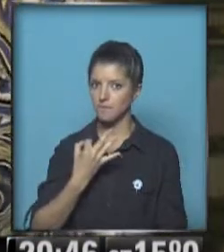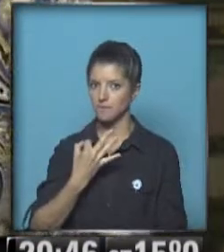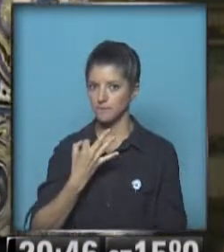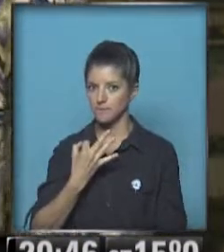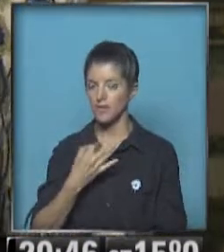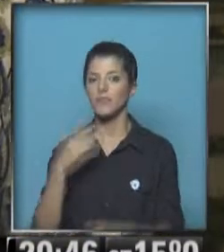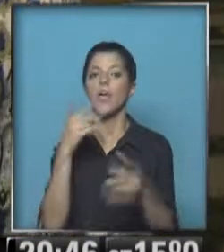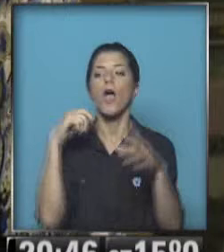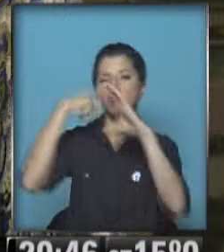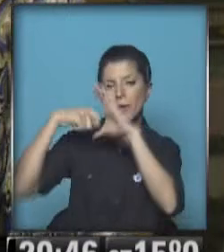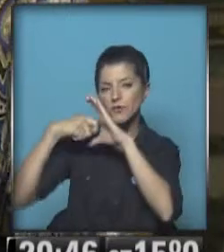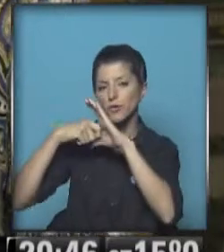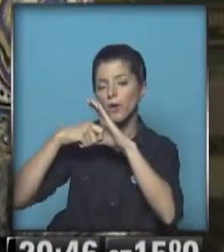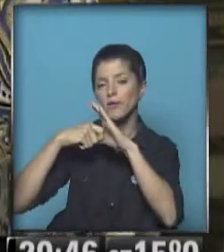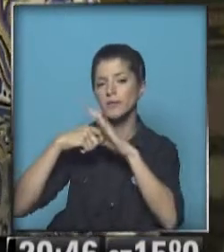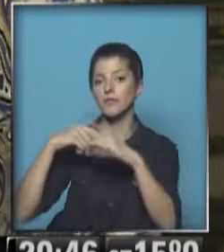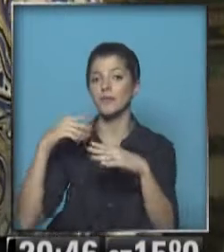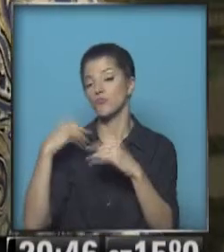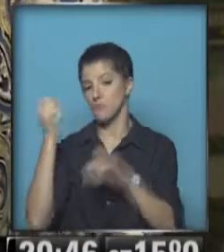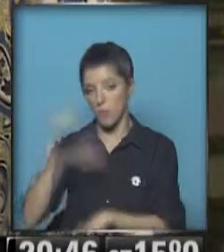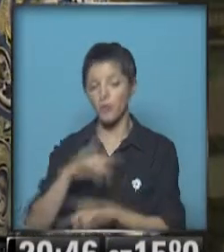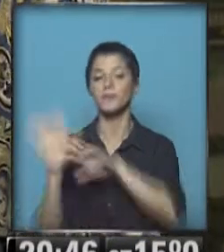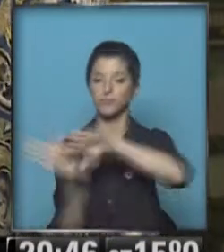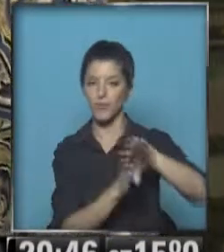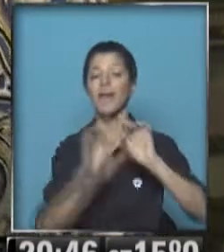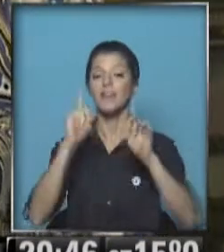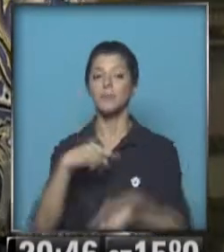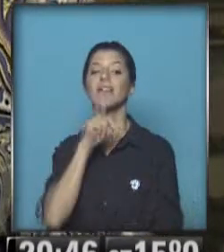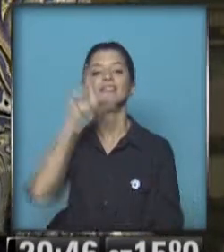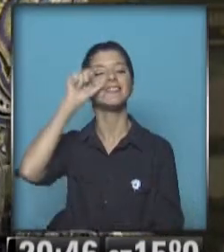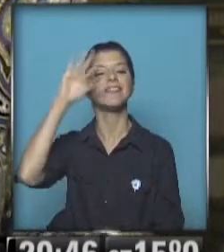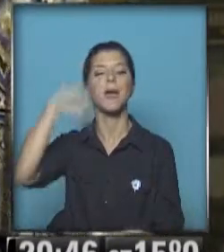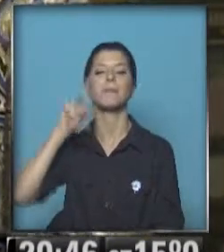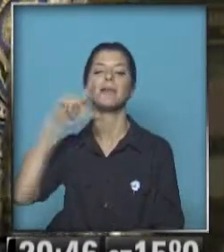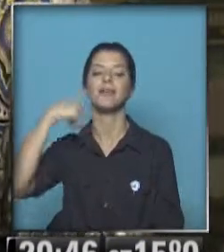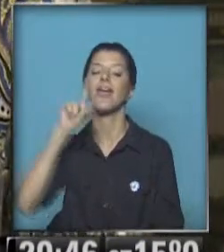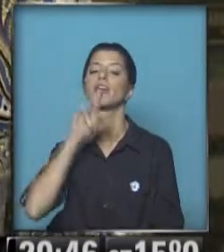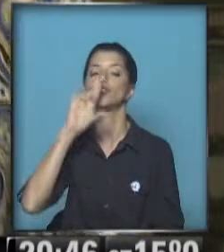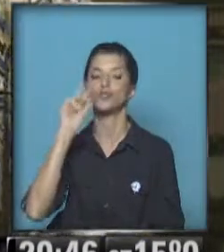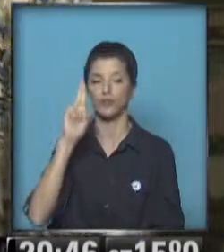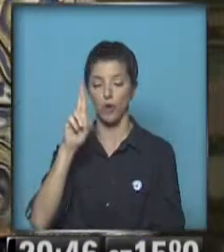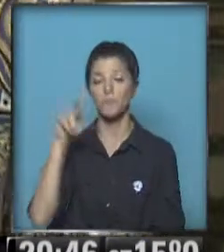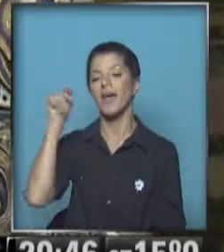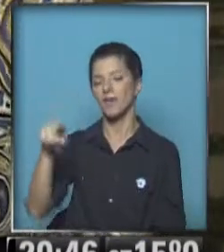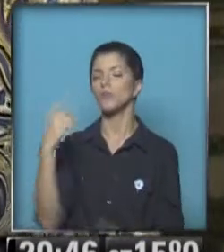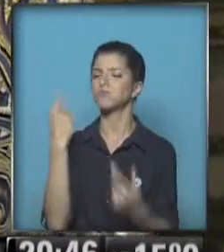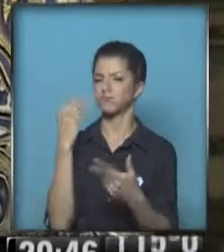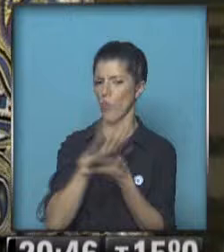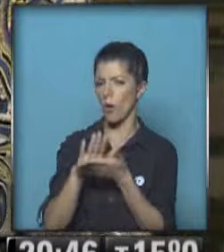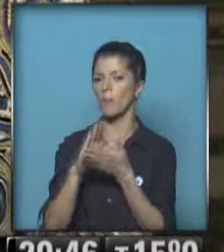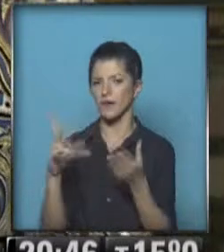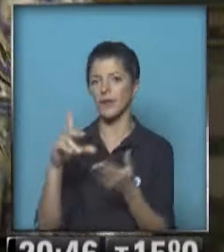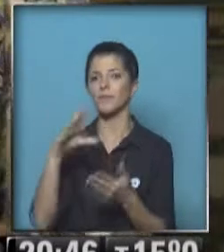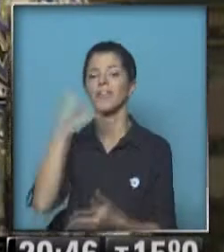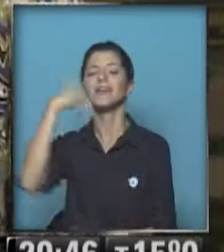grabaciones caseras también llega a terminator génesis lo novedoso de esta entrega que no tiene a james cameron y que seguramente